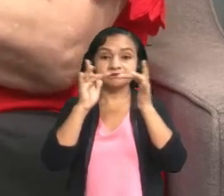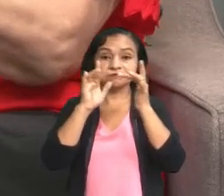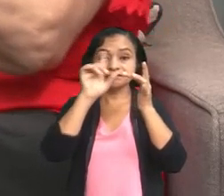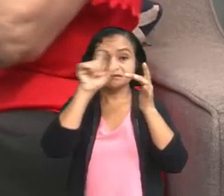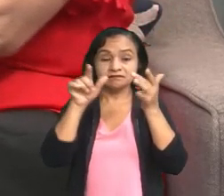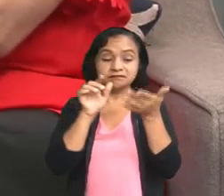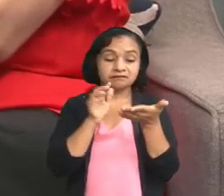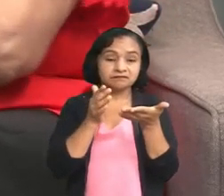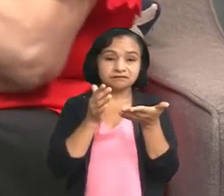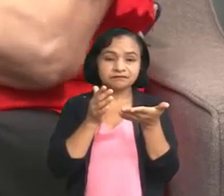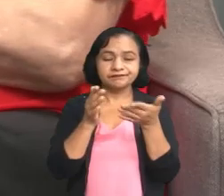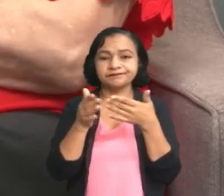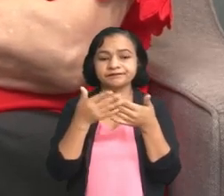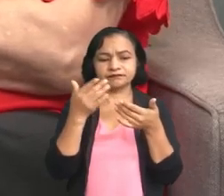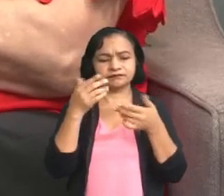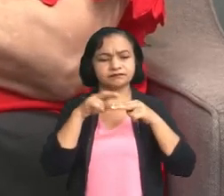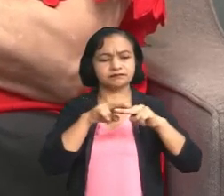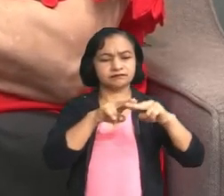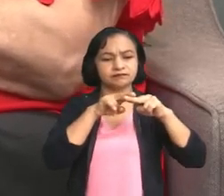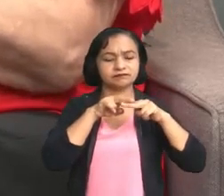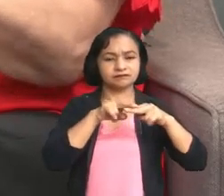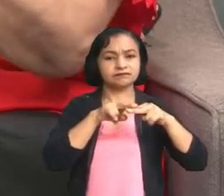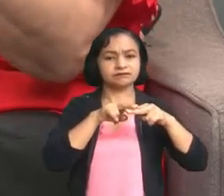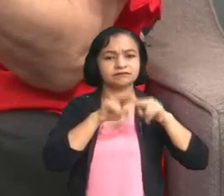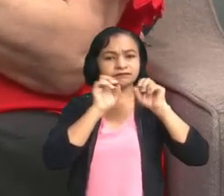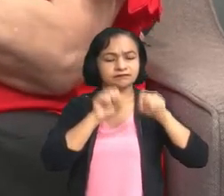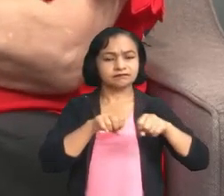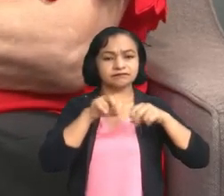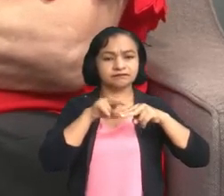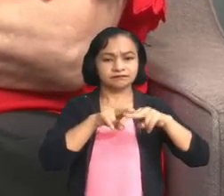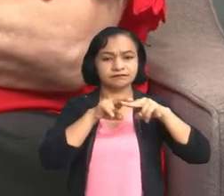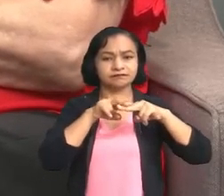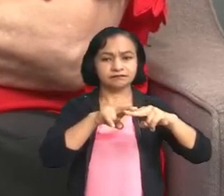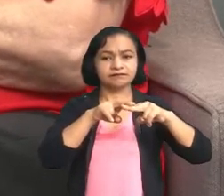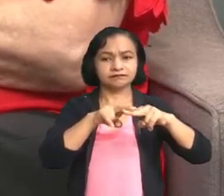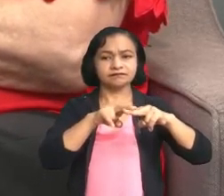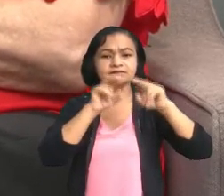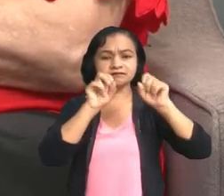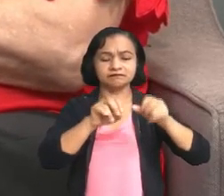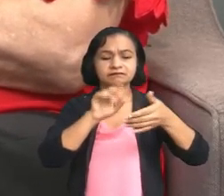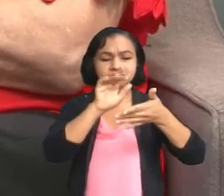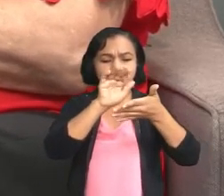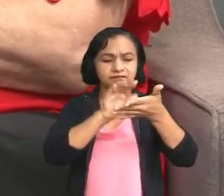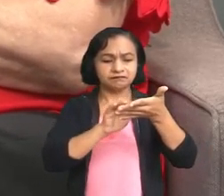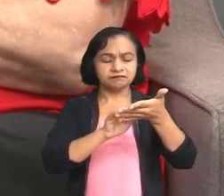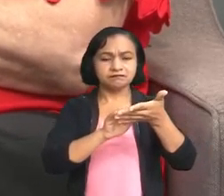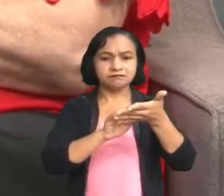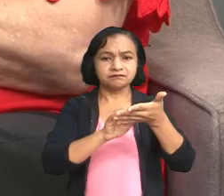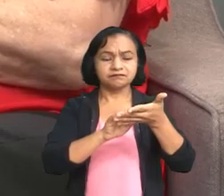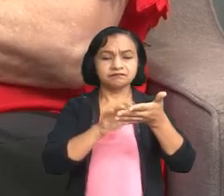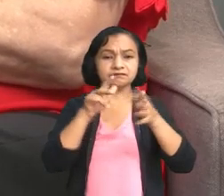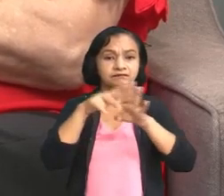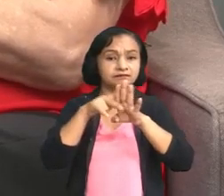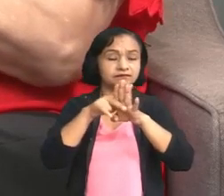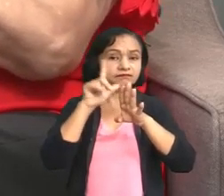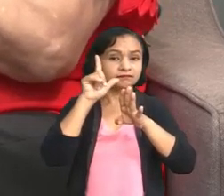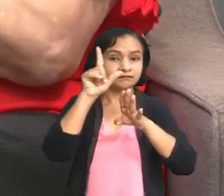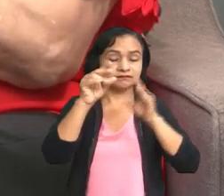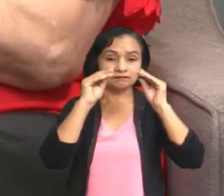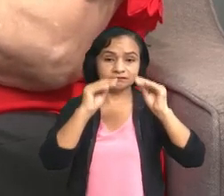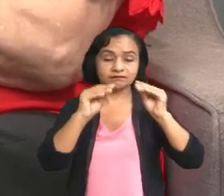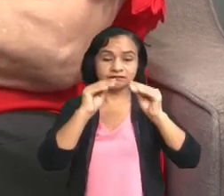Entonces se ponen a la disposición de ellos a través de ese espacio que son los parques, esos kioscos. Uno de ellos en el campo de la